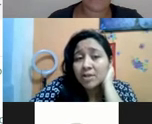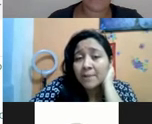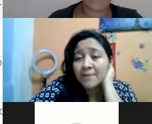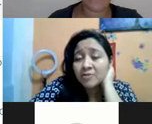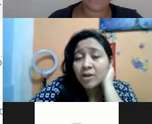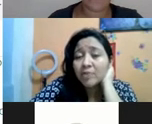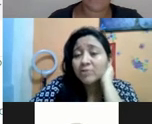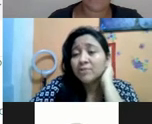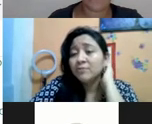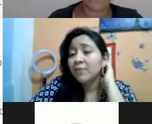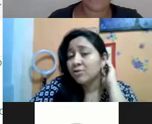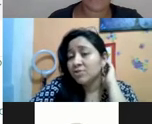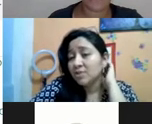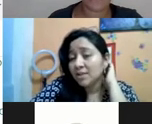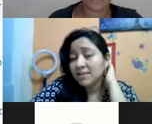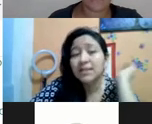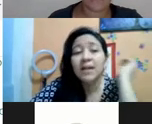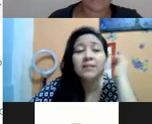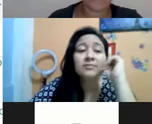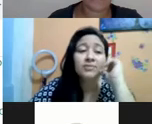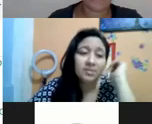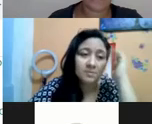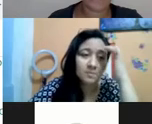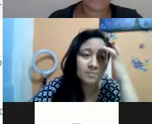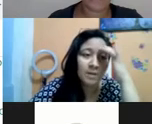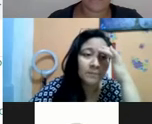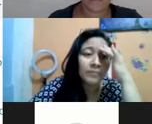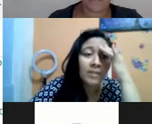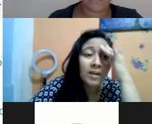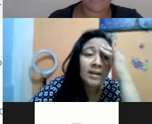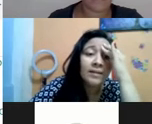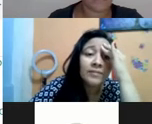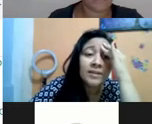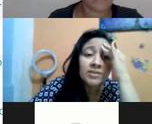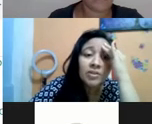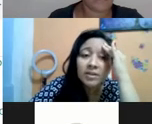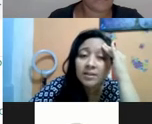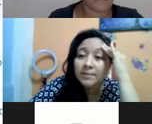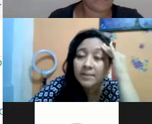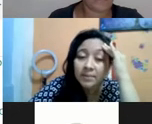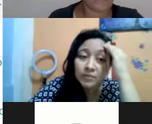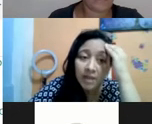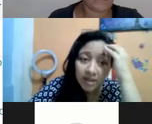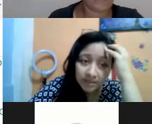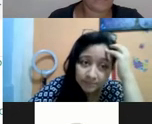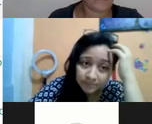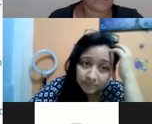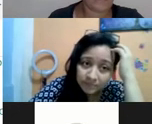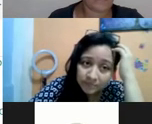no sé qué pasó, que no se fue, yo sí di aceptar, entonces, bien. La calificación es netamente el